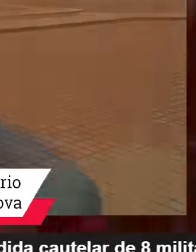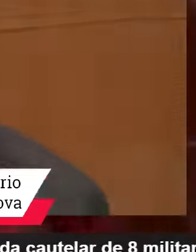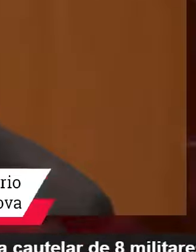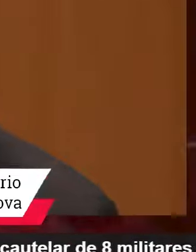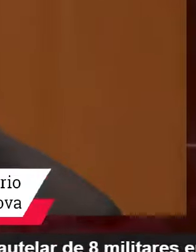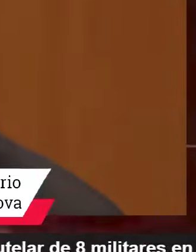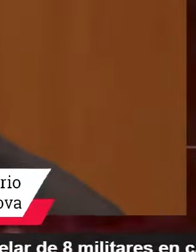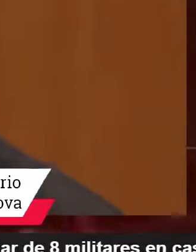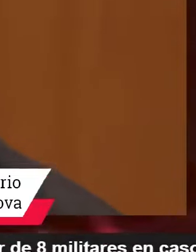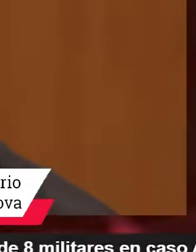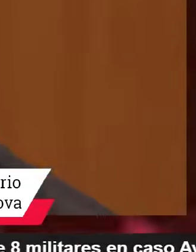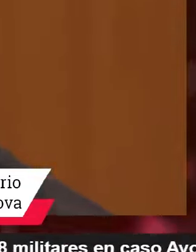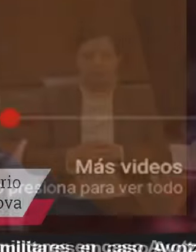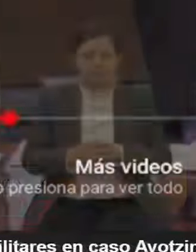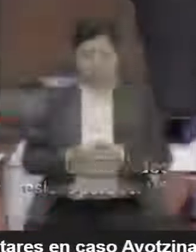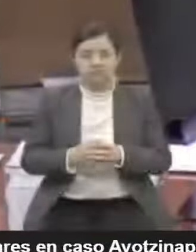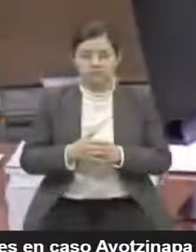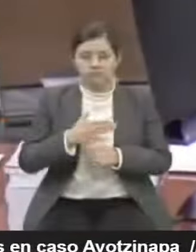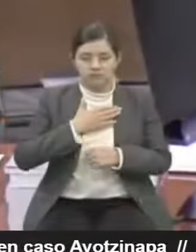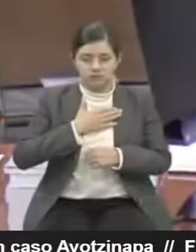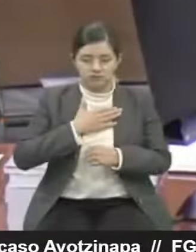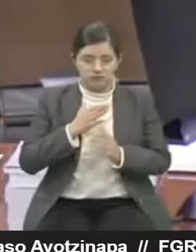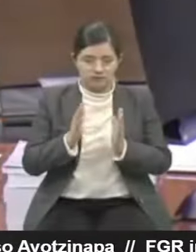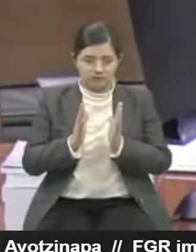a escucharlo